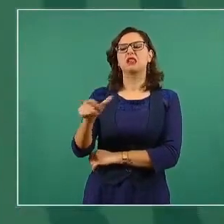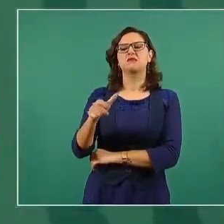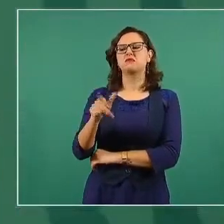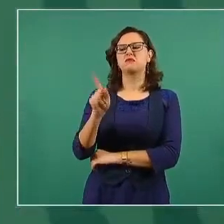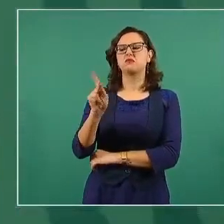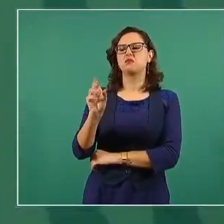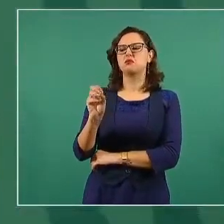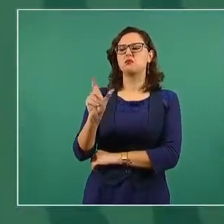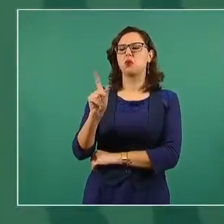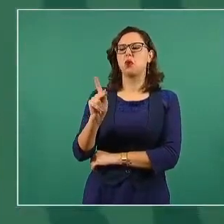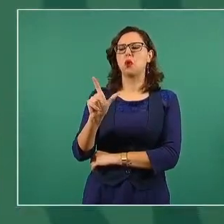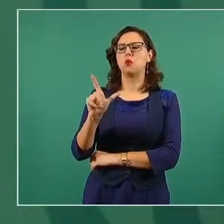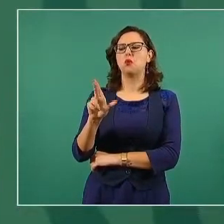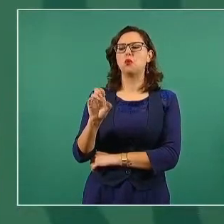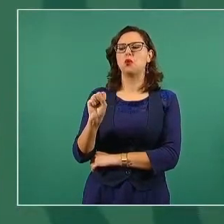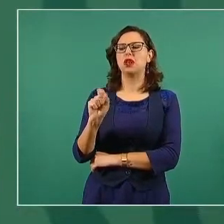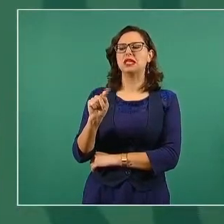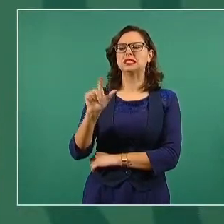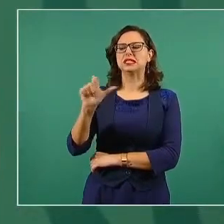es comunista.